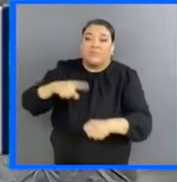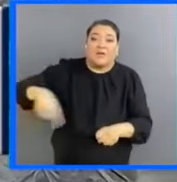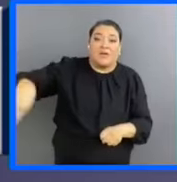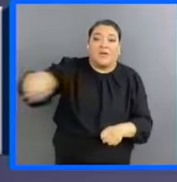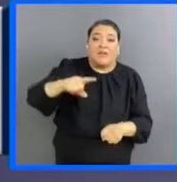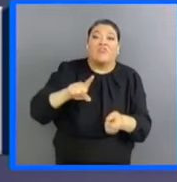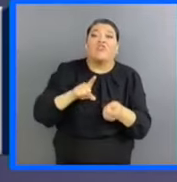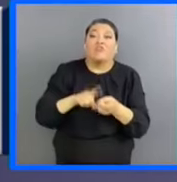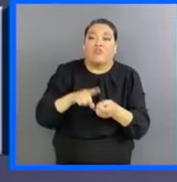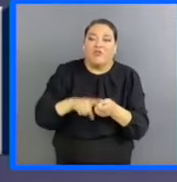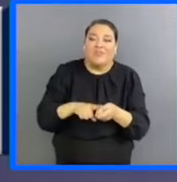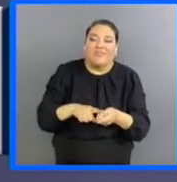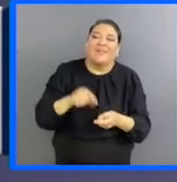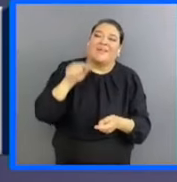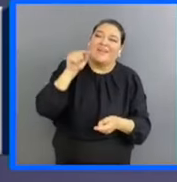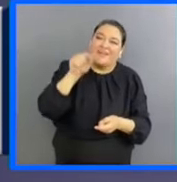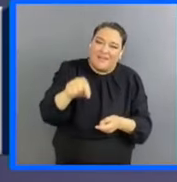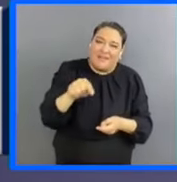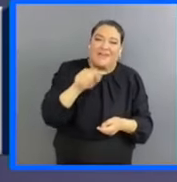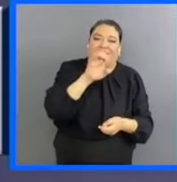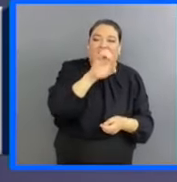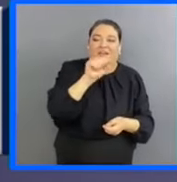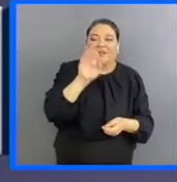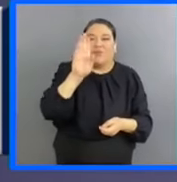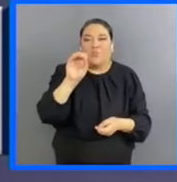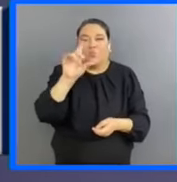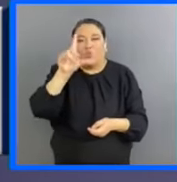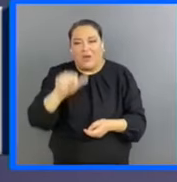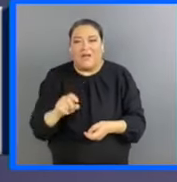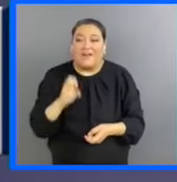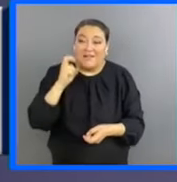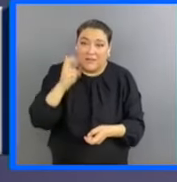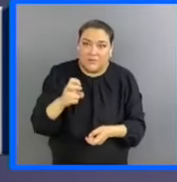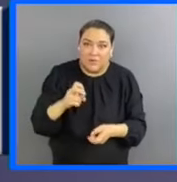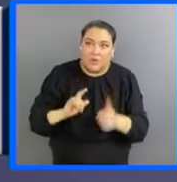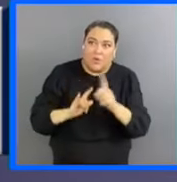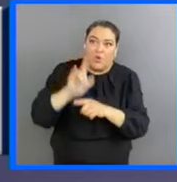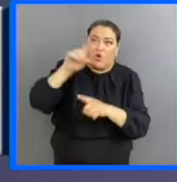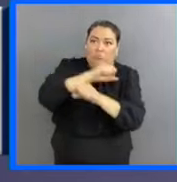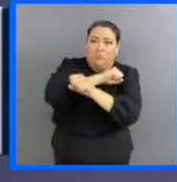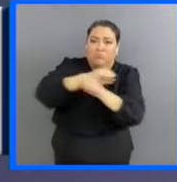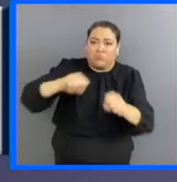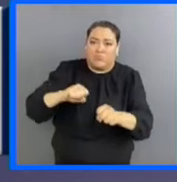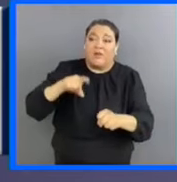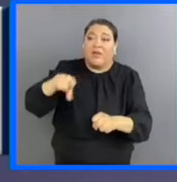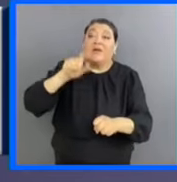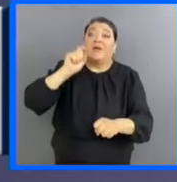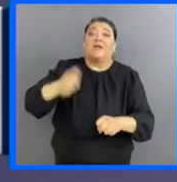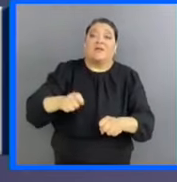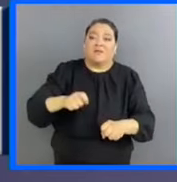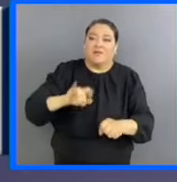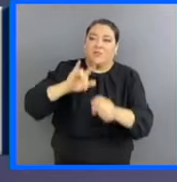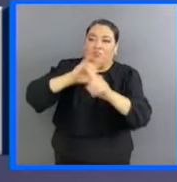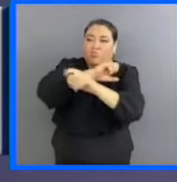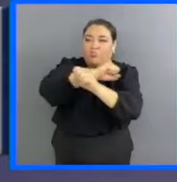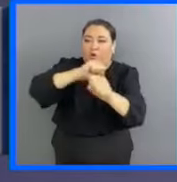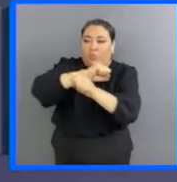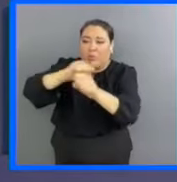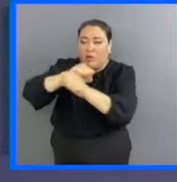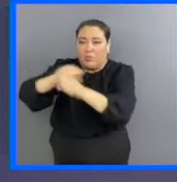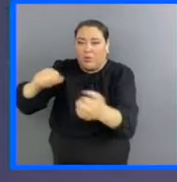movimiento Hezbollah. Con estos ataques, indicó, concluirá su campaña de bombardeos para destruir la infraestructura del